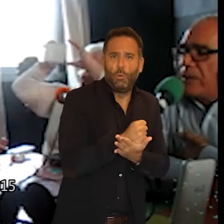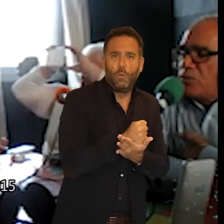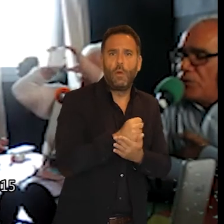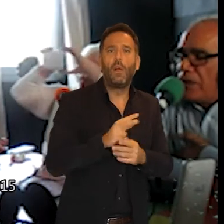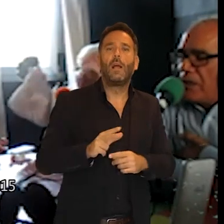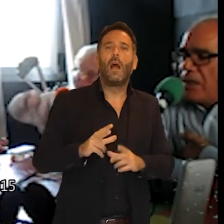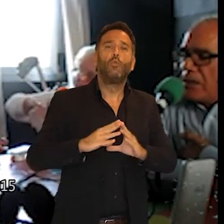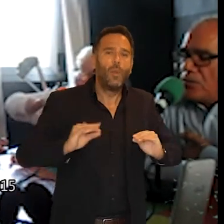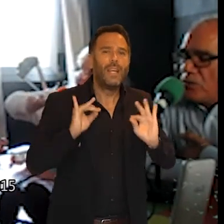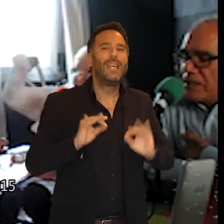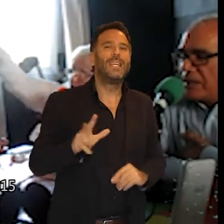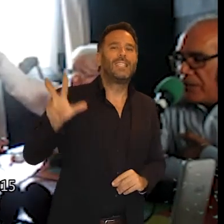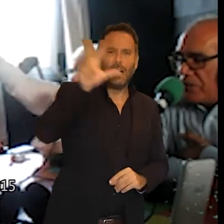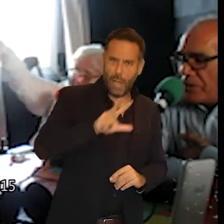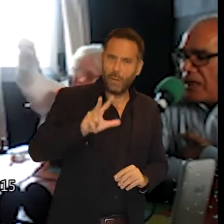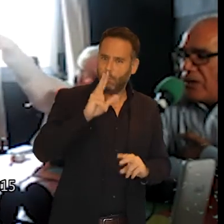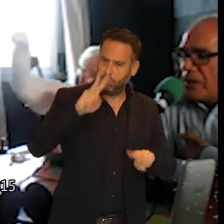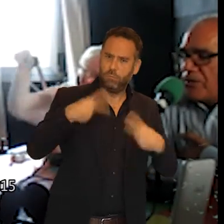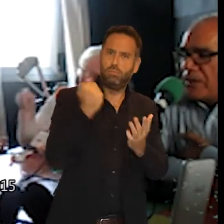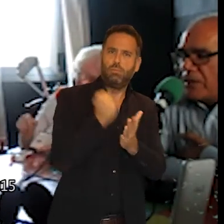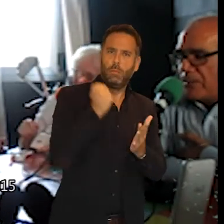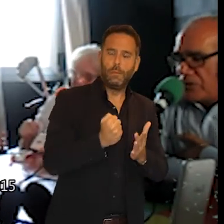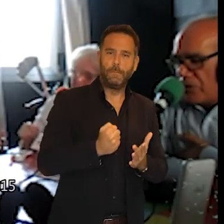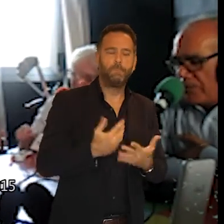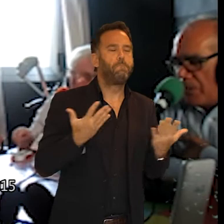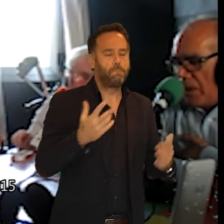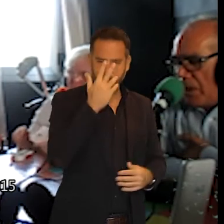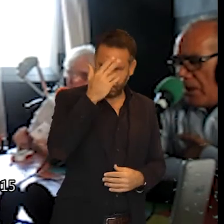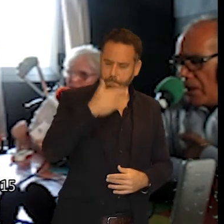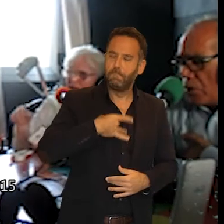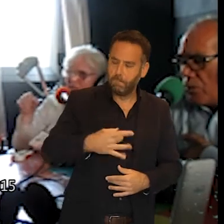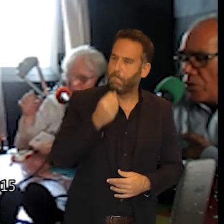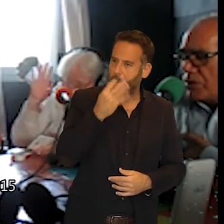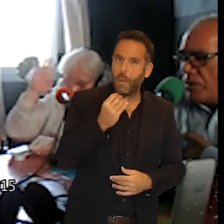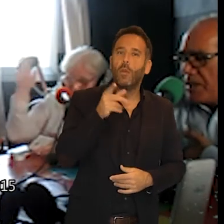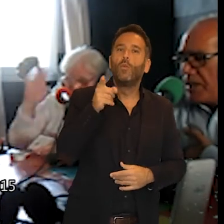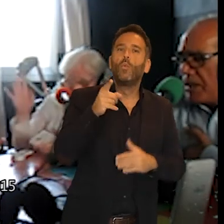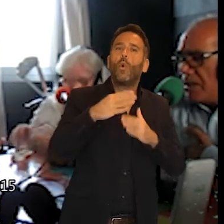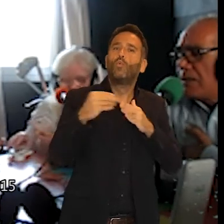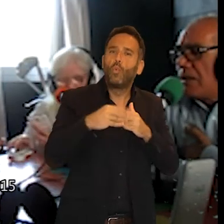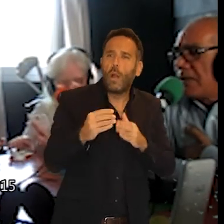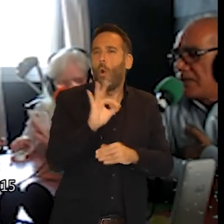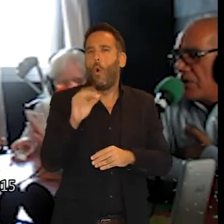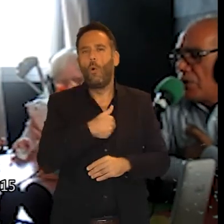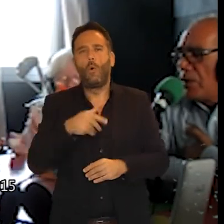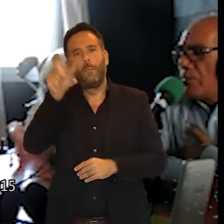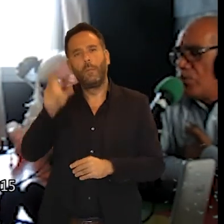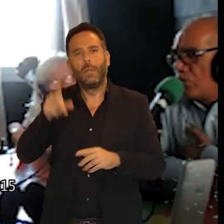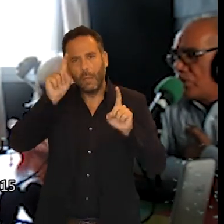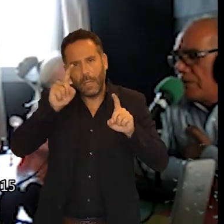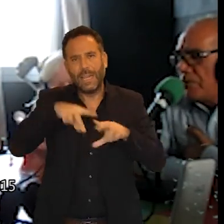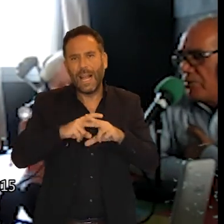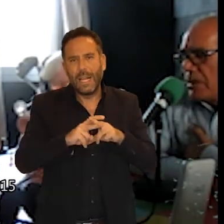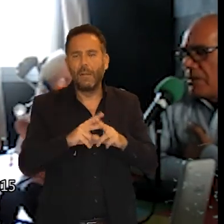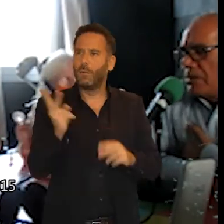a nivel autonómico. Y, Pepi, tanto los usuarios como vosotros, como que sois los que impartís los talleres y tal, tendréis que tener